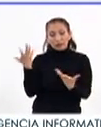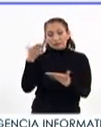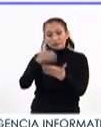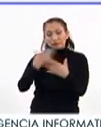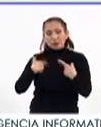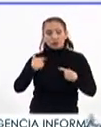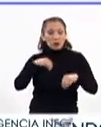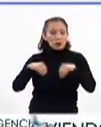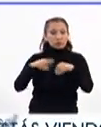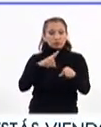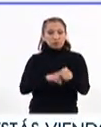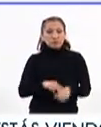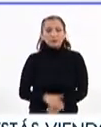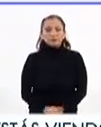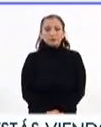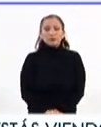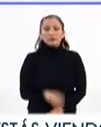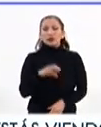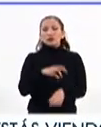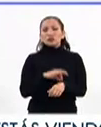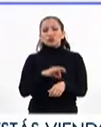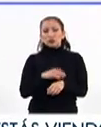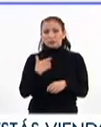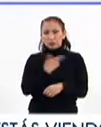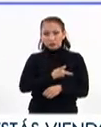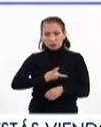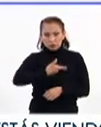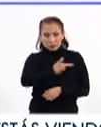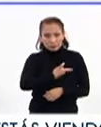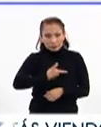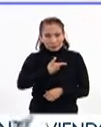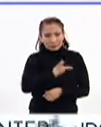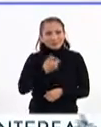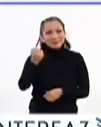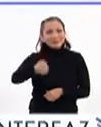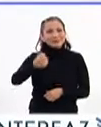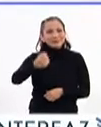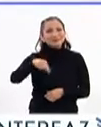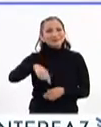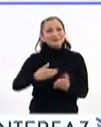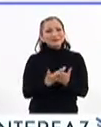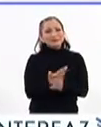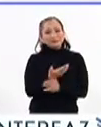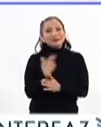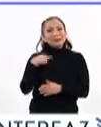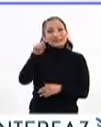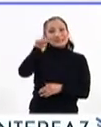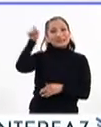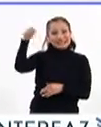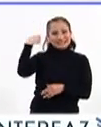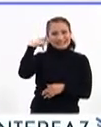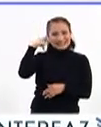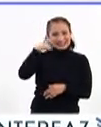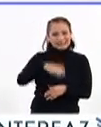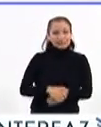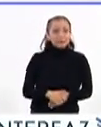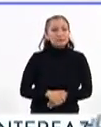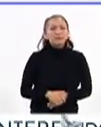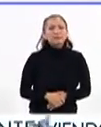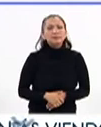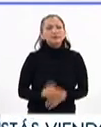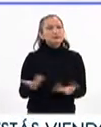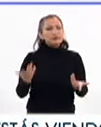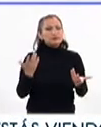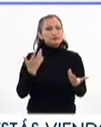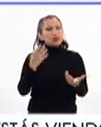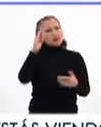a la sociedad. Doctor Dorador, me da muchísimo gusto saludarlo esta mañana hasta Querétaro. Y bueno,